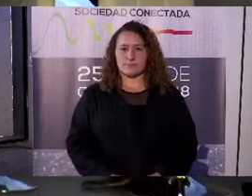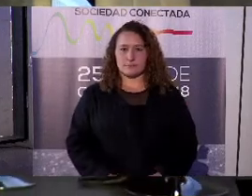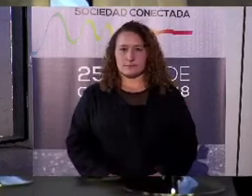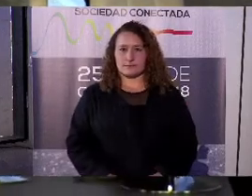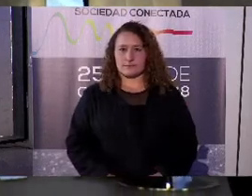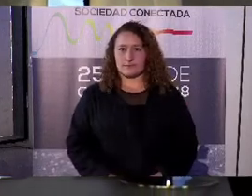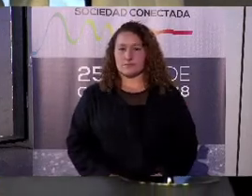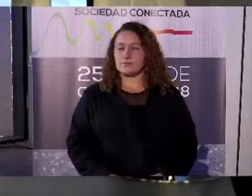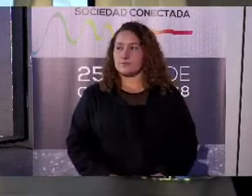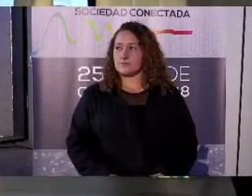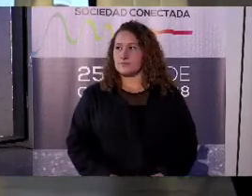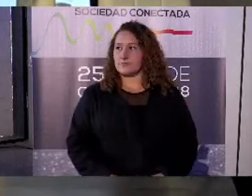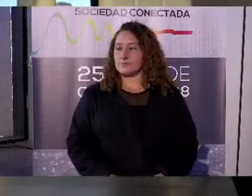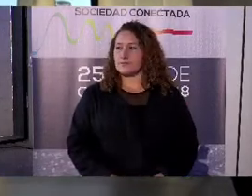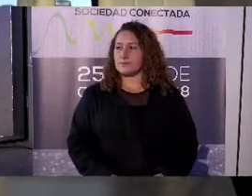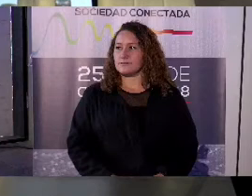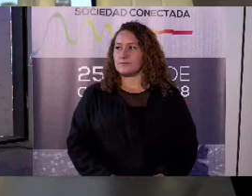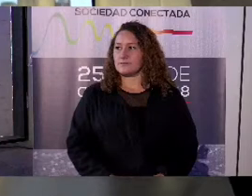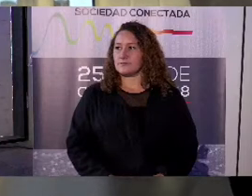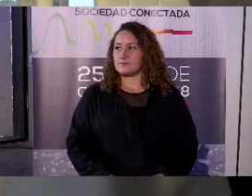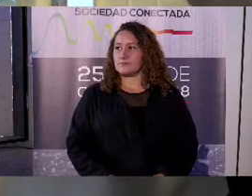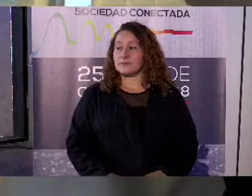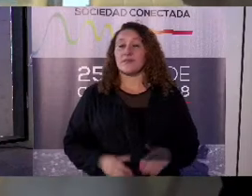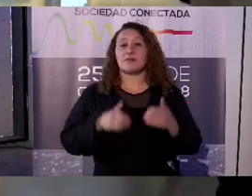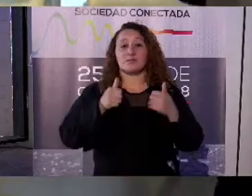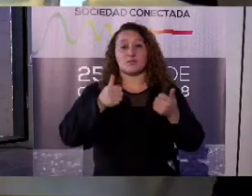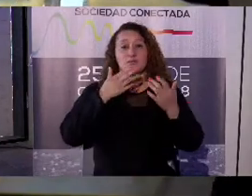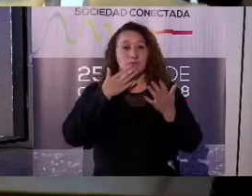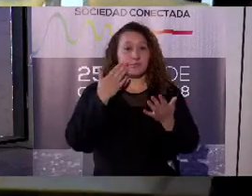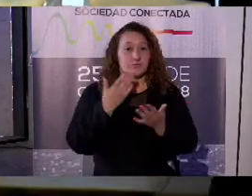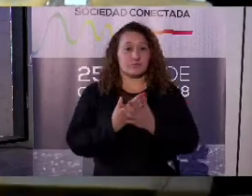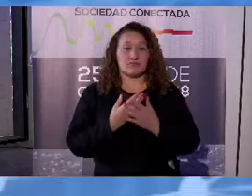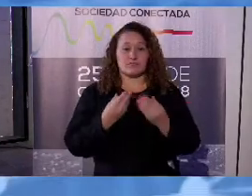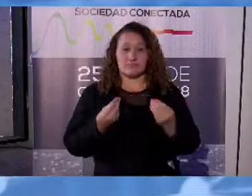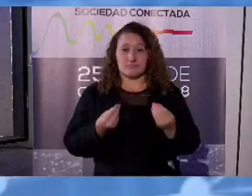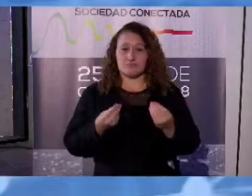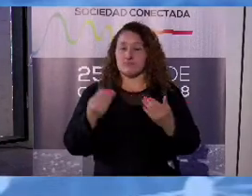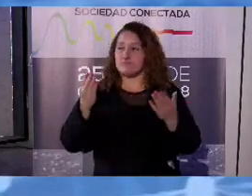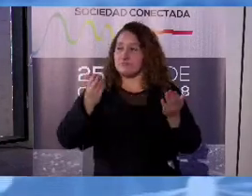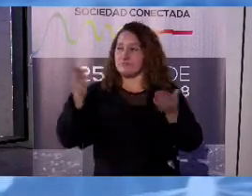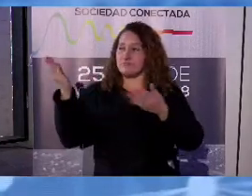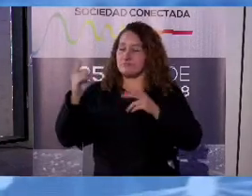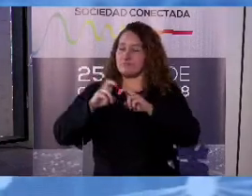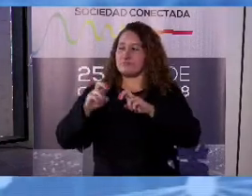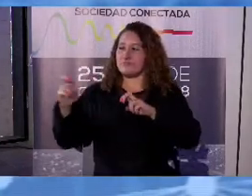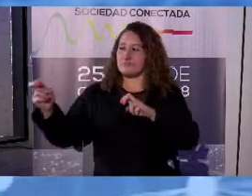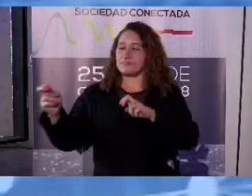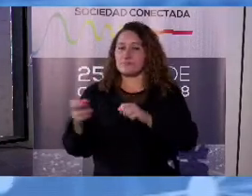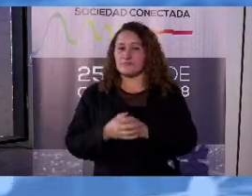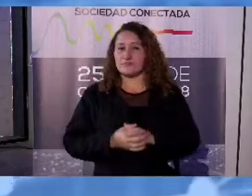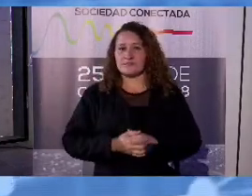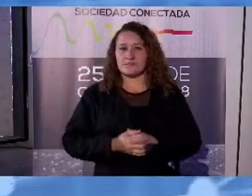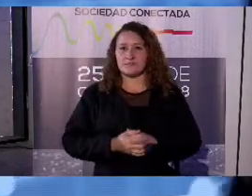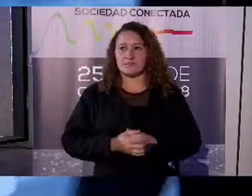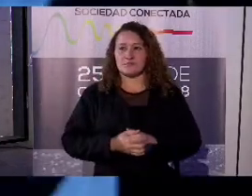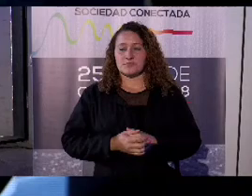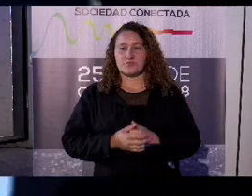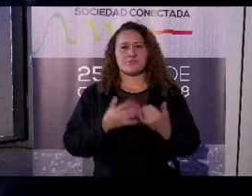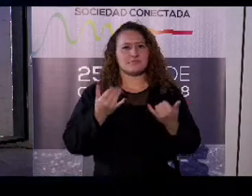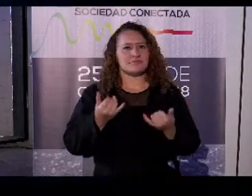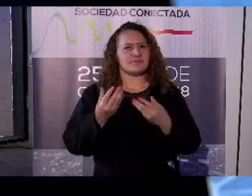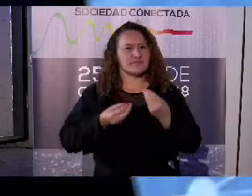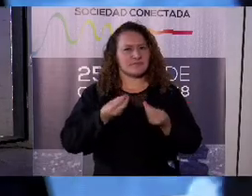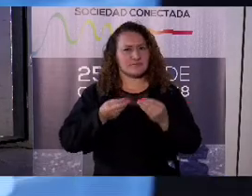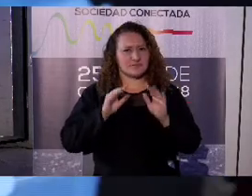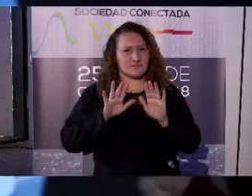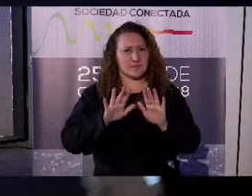gracias bu Bueno muchísimas gracias a nuestros panelistas en este momento vamos a hacer